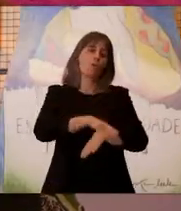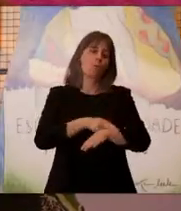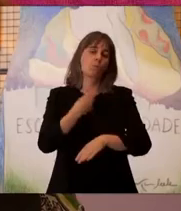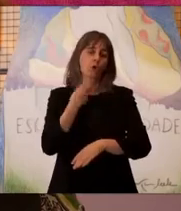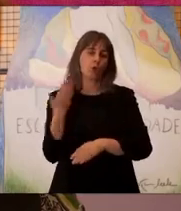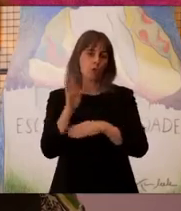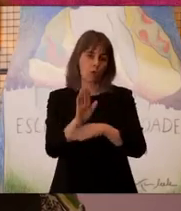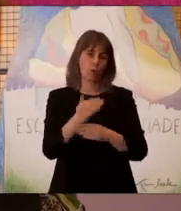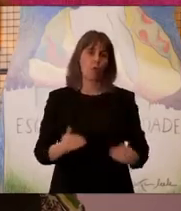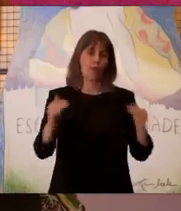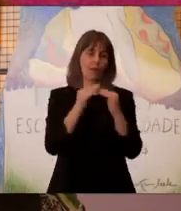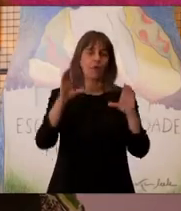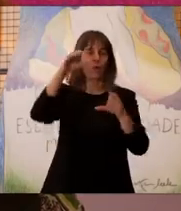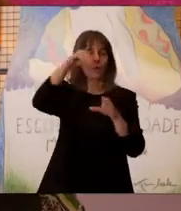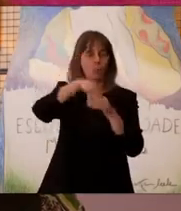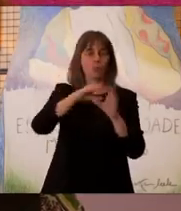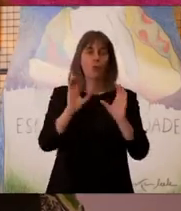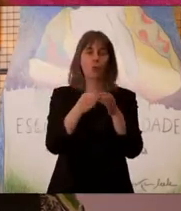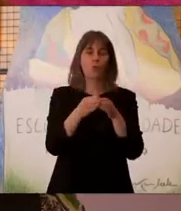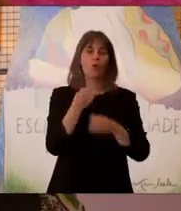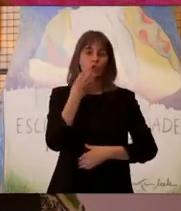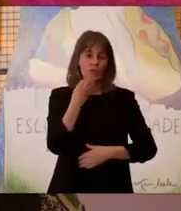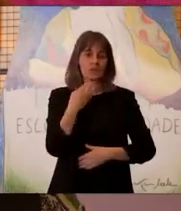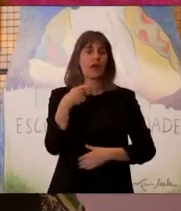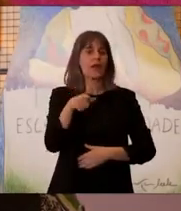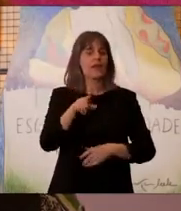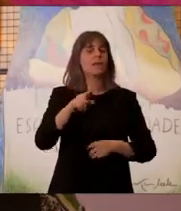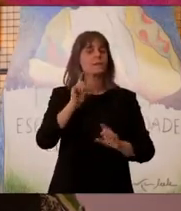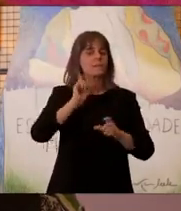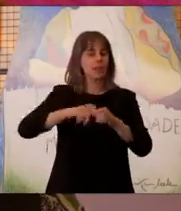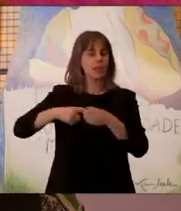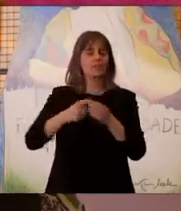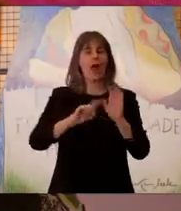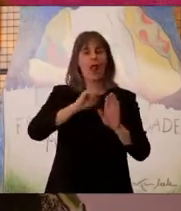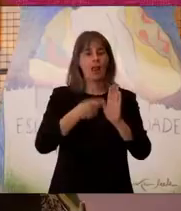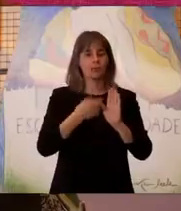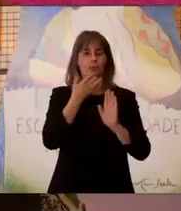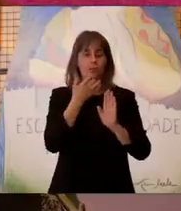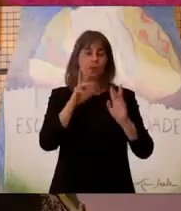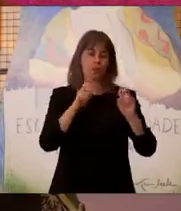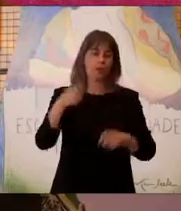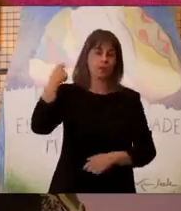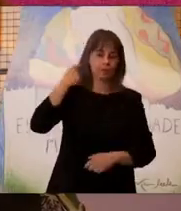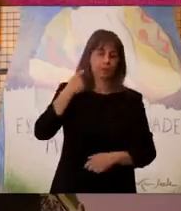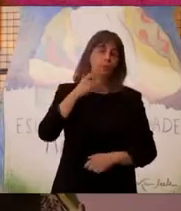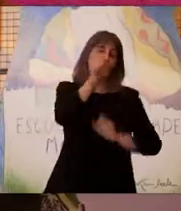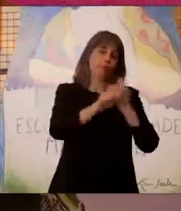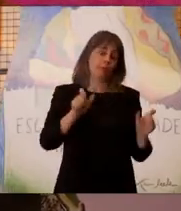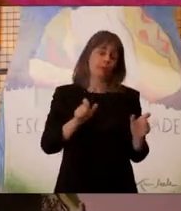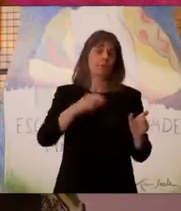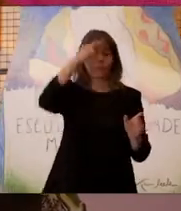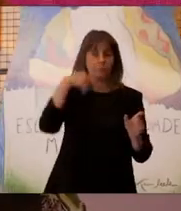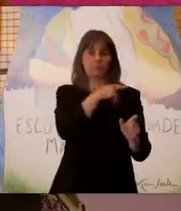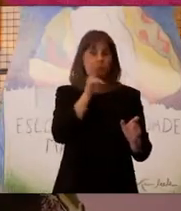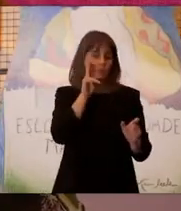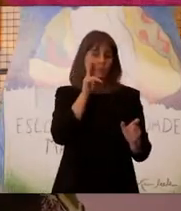en distintas leyes como puede ser una ley trascendental como la ley de pensiones de